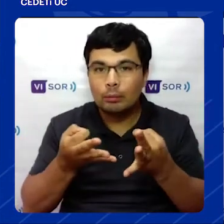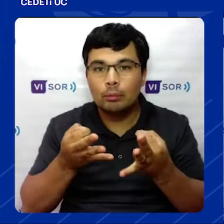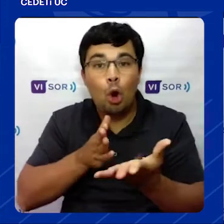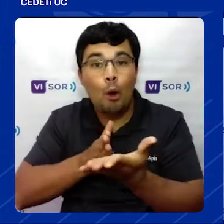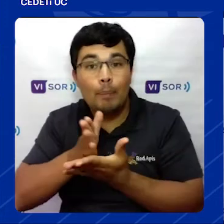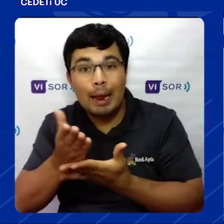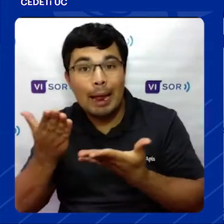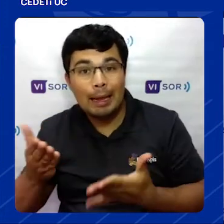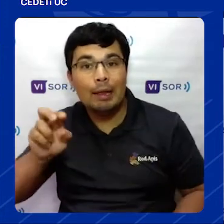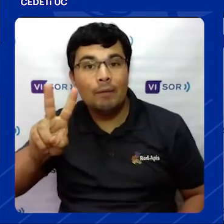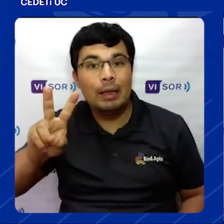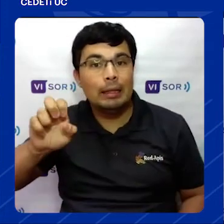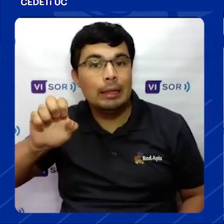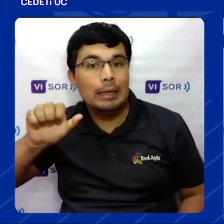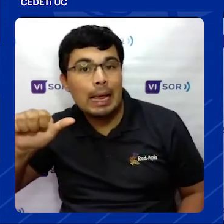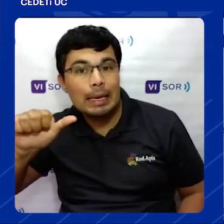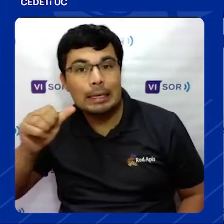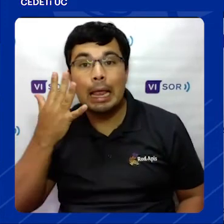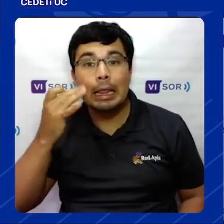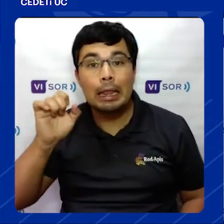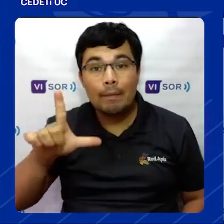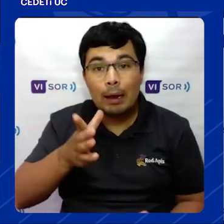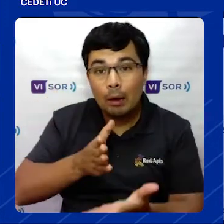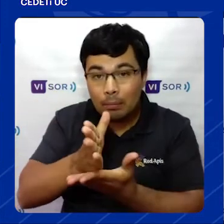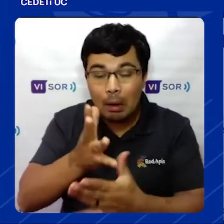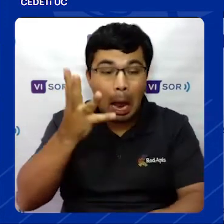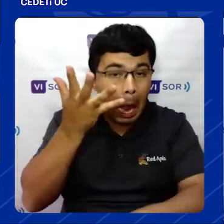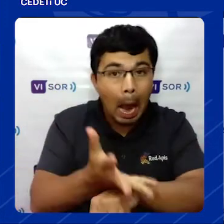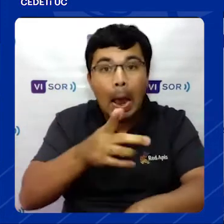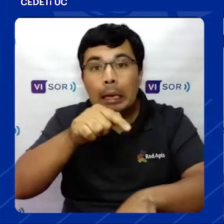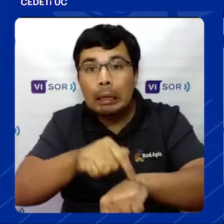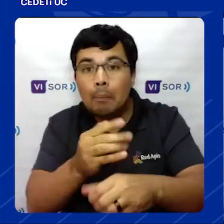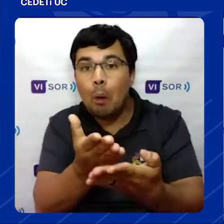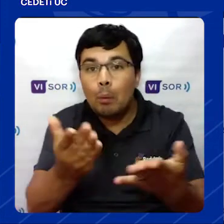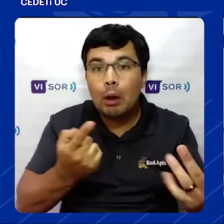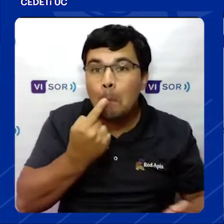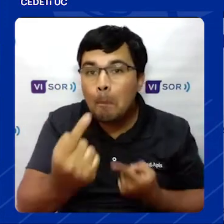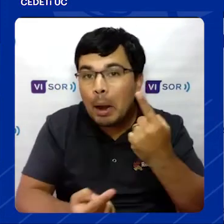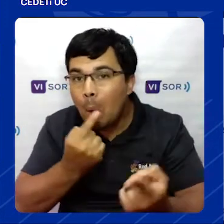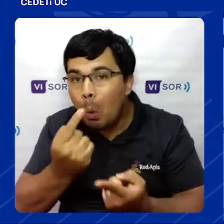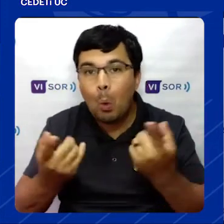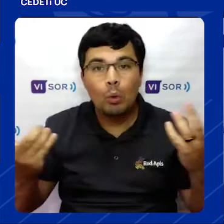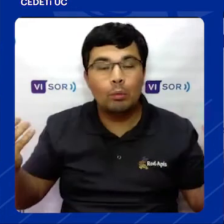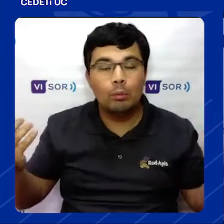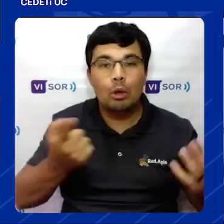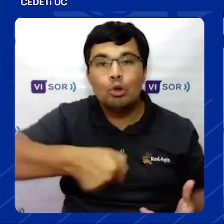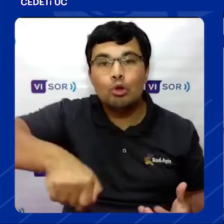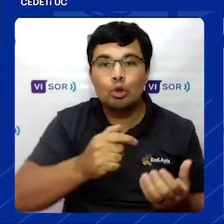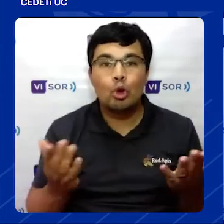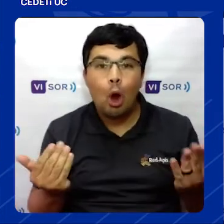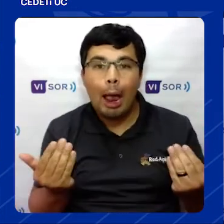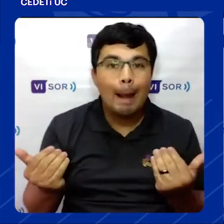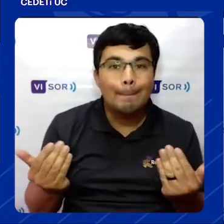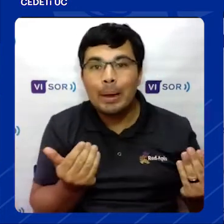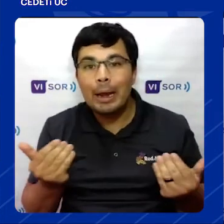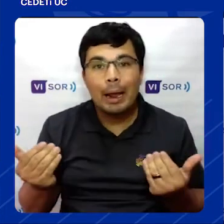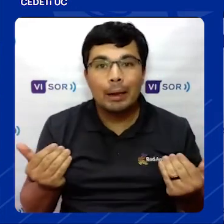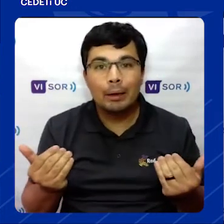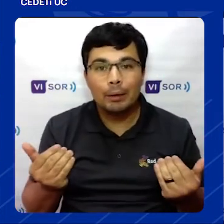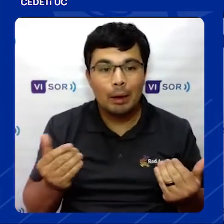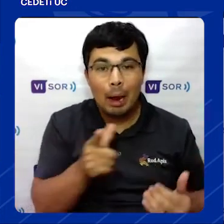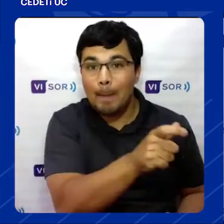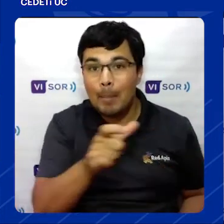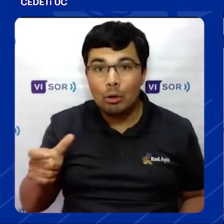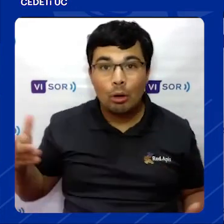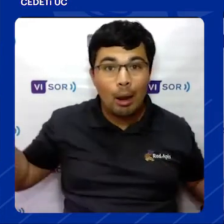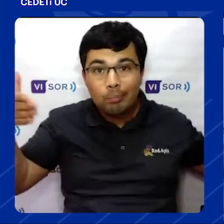partir este 26 de abril, así que tenemos todavía tiempo para hacer consultas, ¿cierto? Estamos esperando contar con